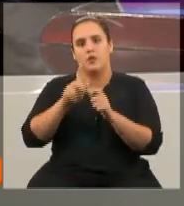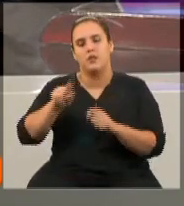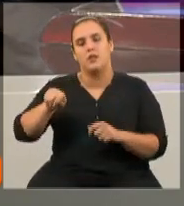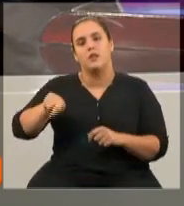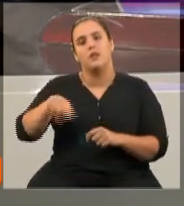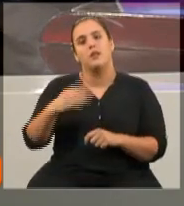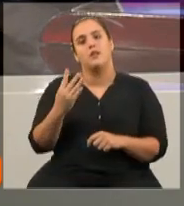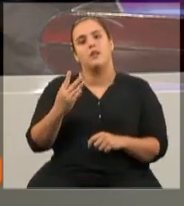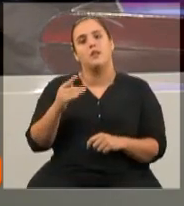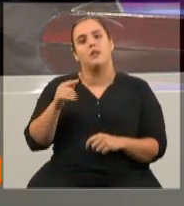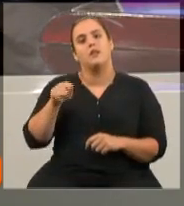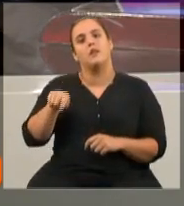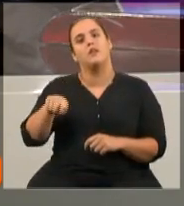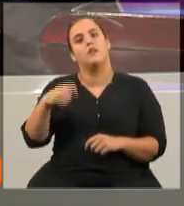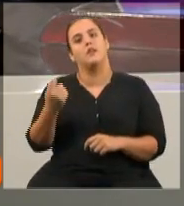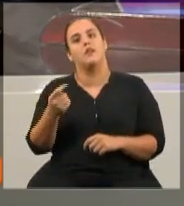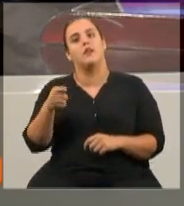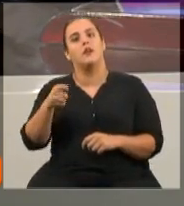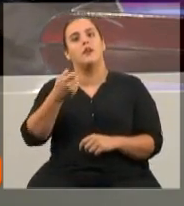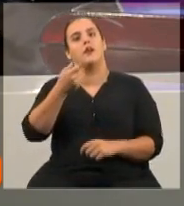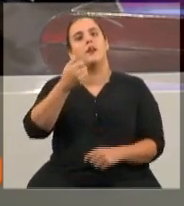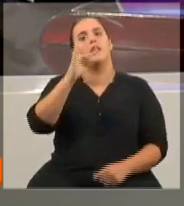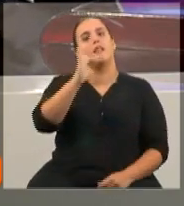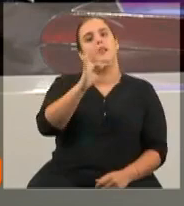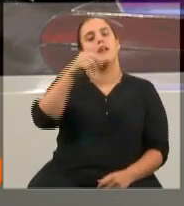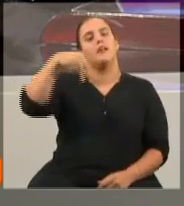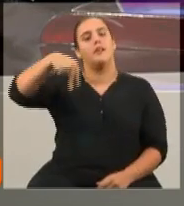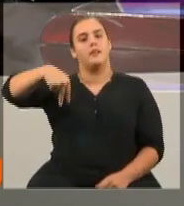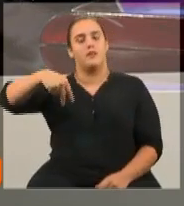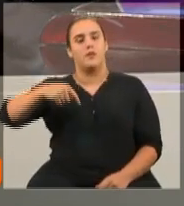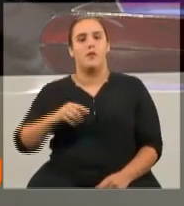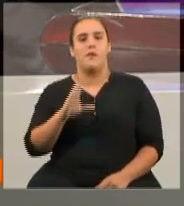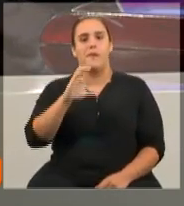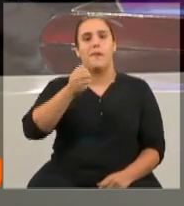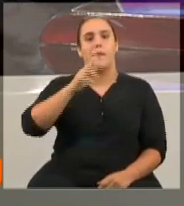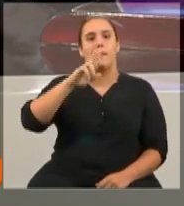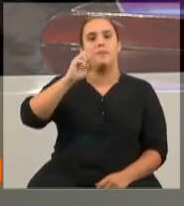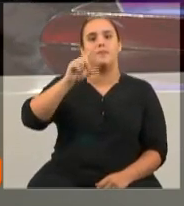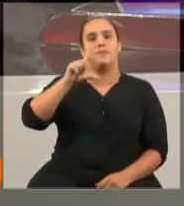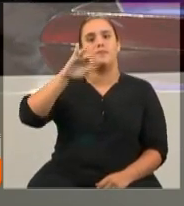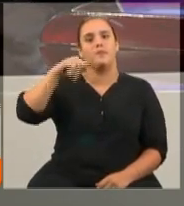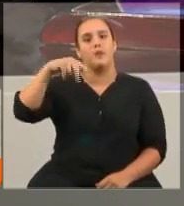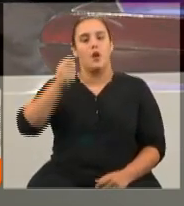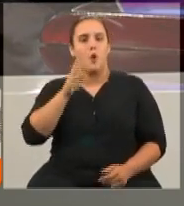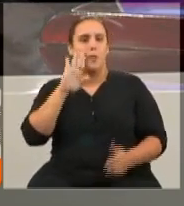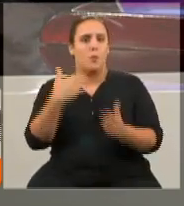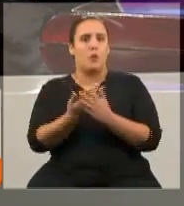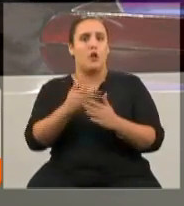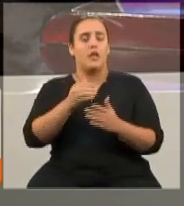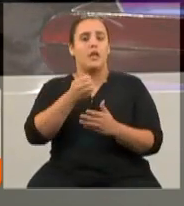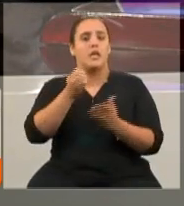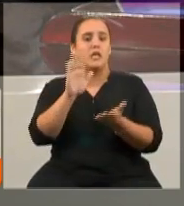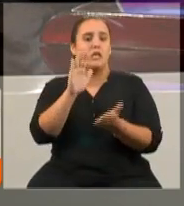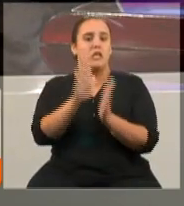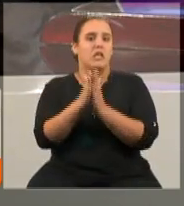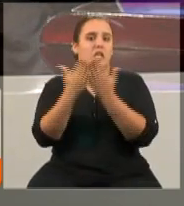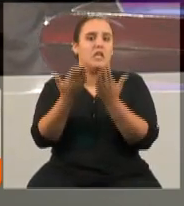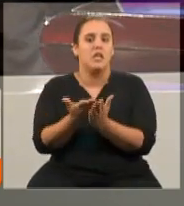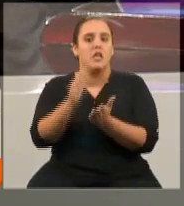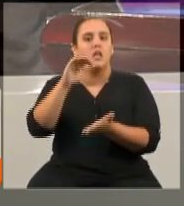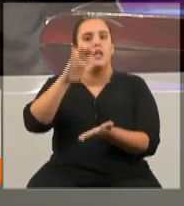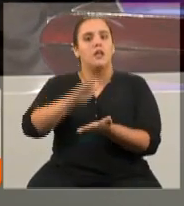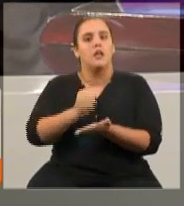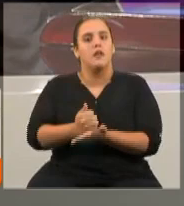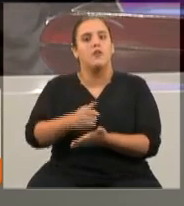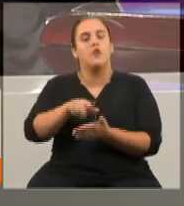de aliado perdón tn amoroso presentó un libro de historias de venezolanos que se fueron de su